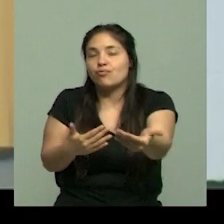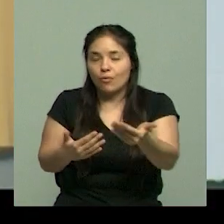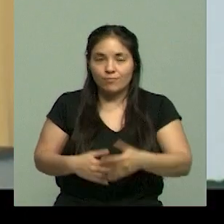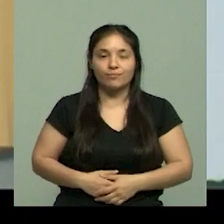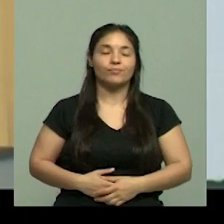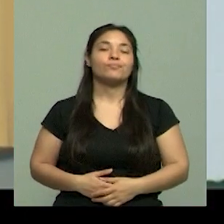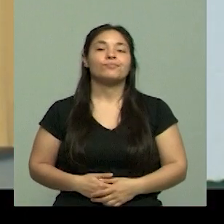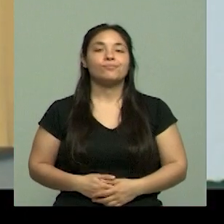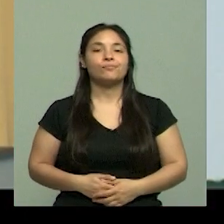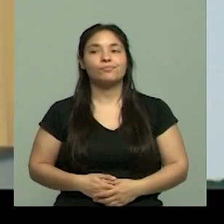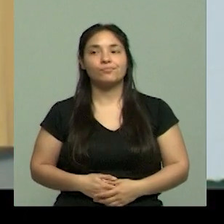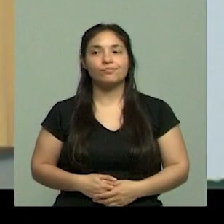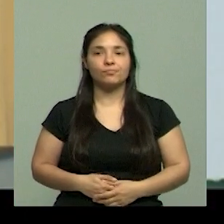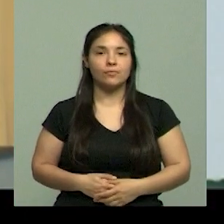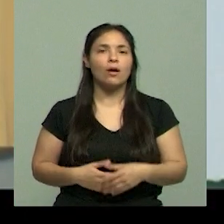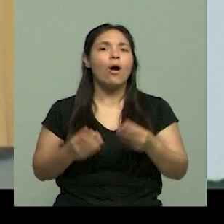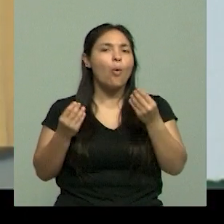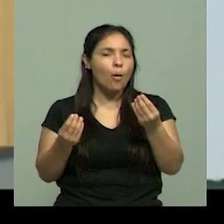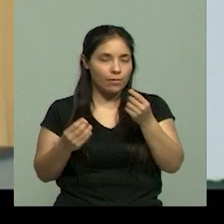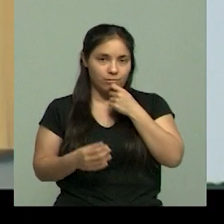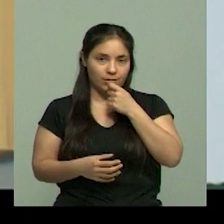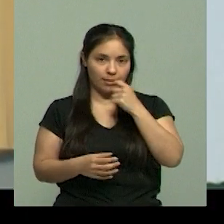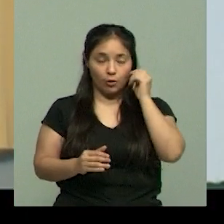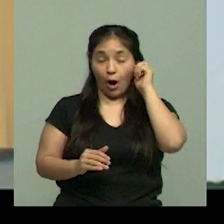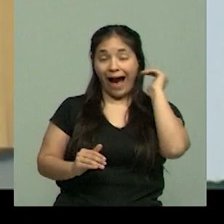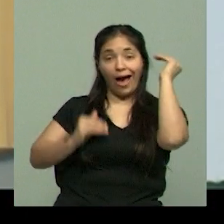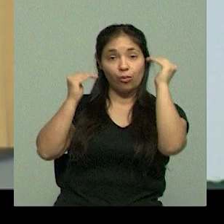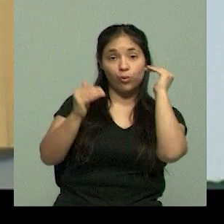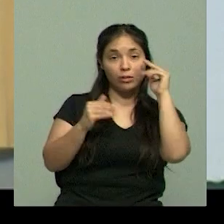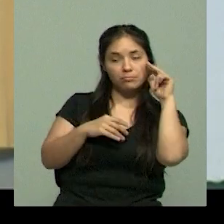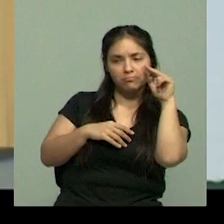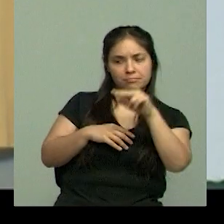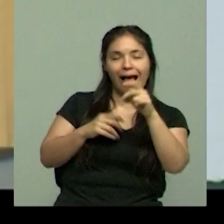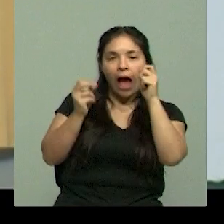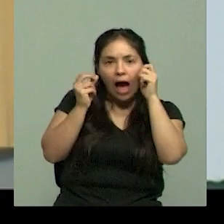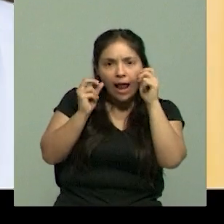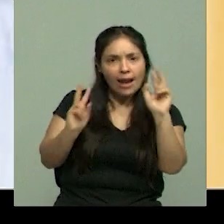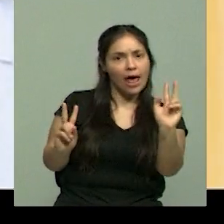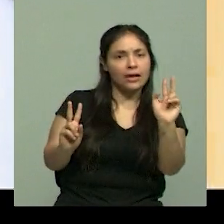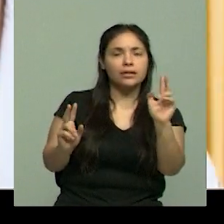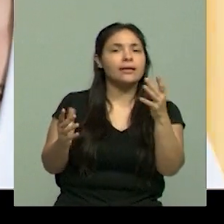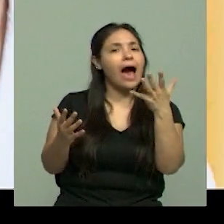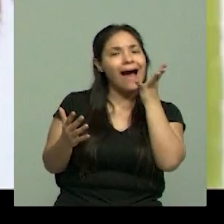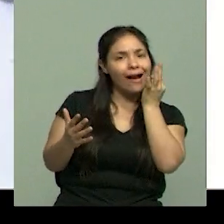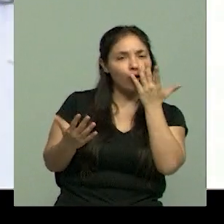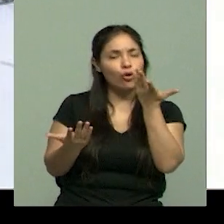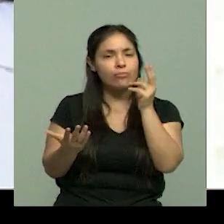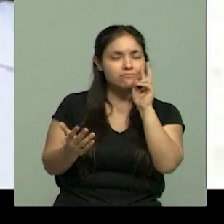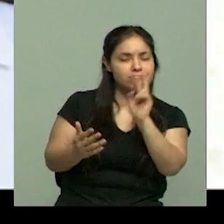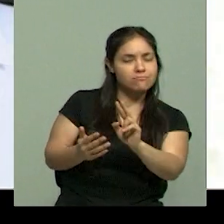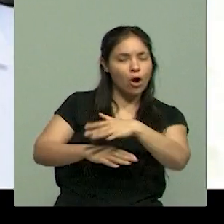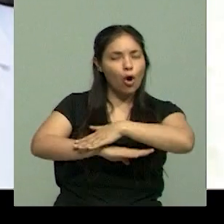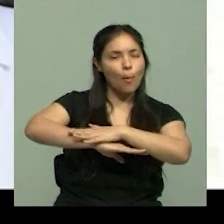¿Cómo es o cuáles son las alertas que tenemos que tener los adultos respecto a los jóvenes o